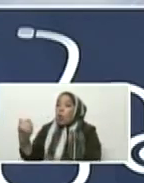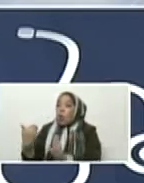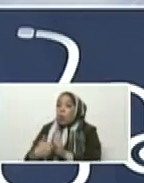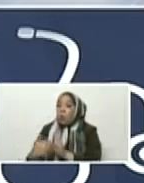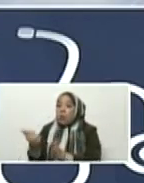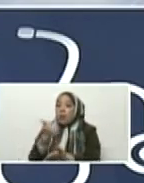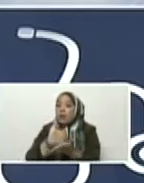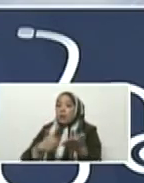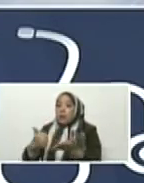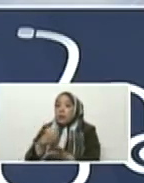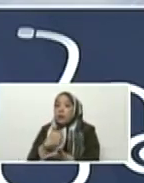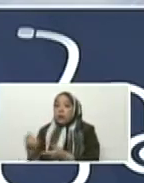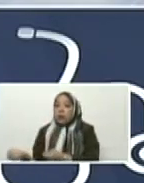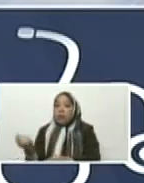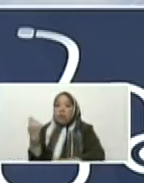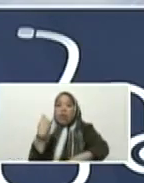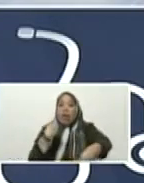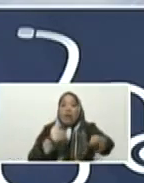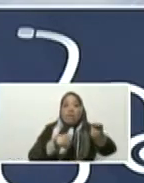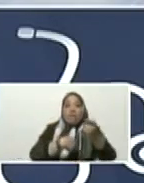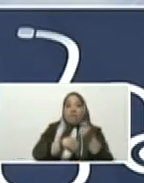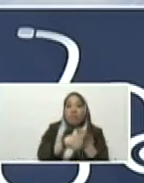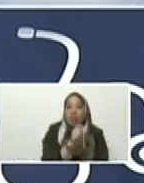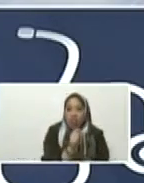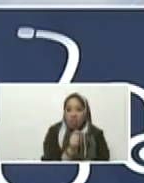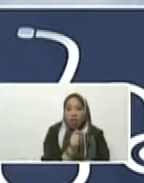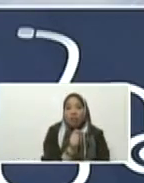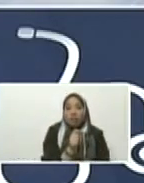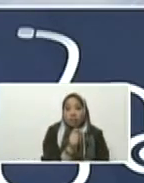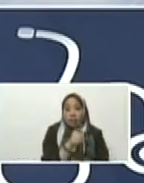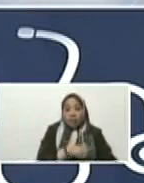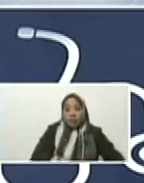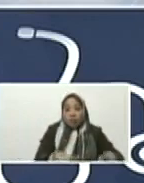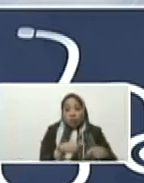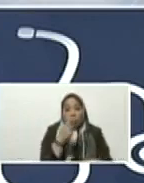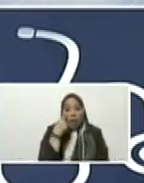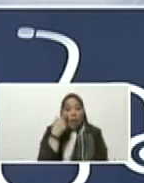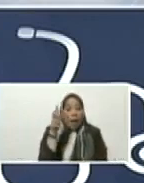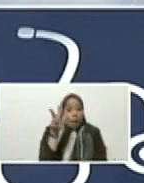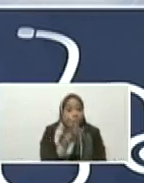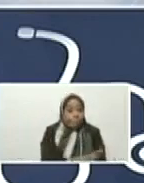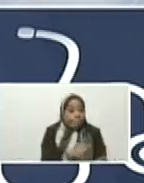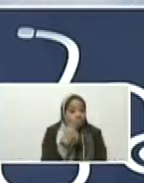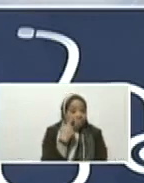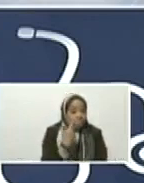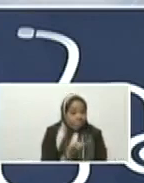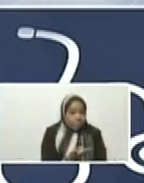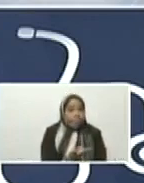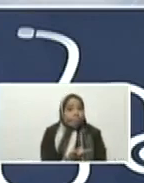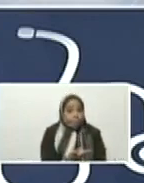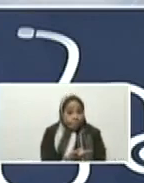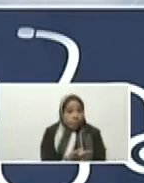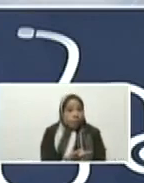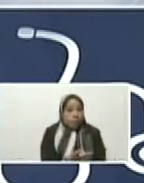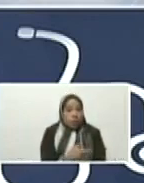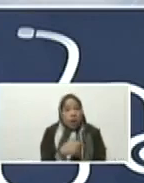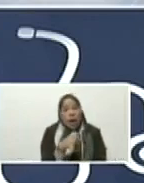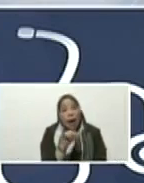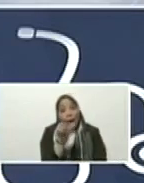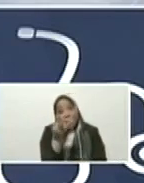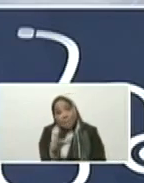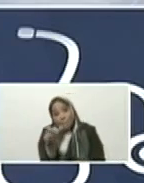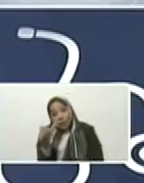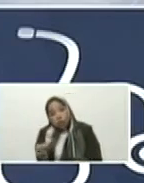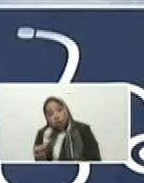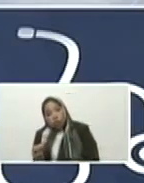las retiran y las venden por fuera. Existe y lo hemos comprobado ya. Ya hay un grupo de personas que trabajaban